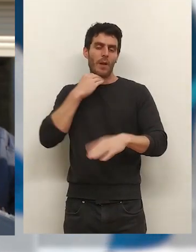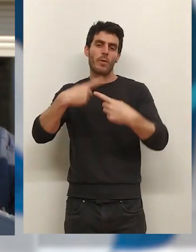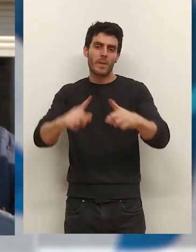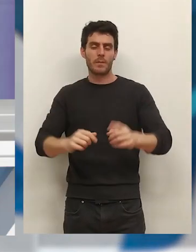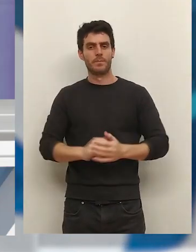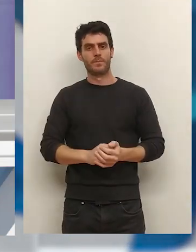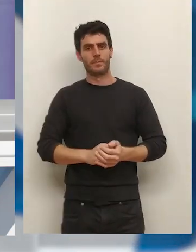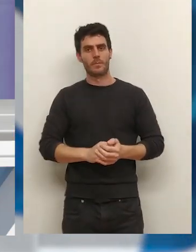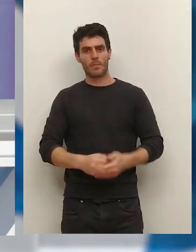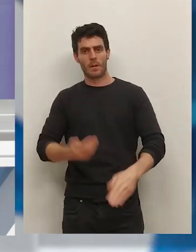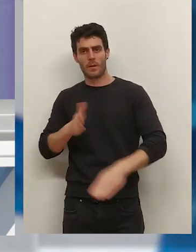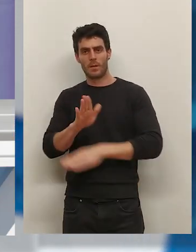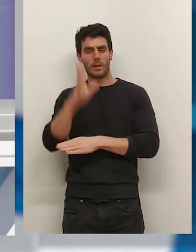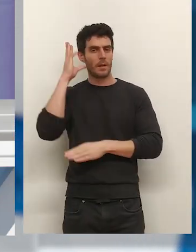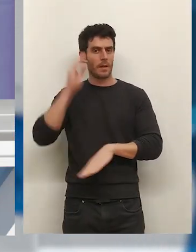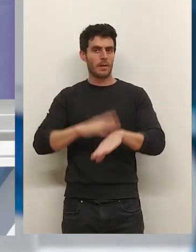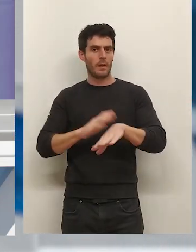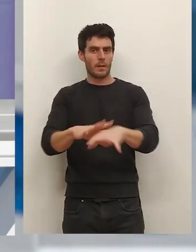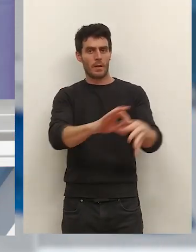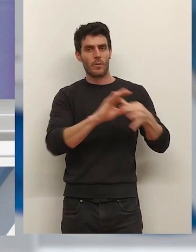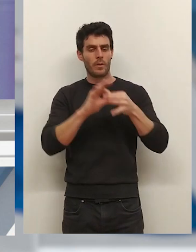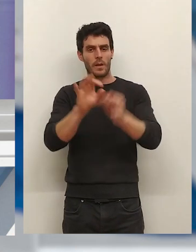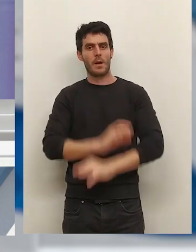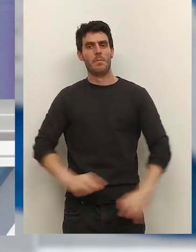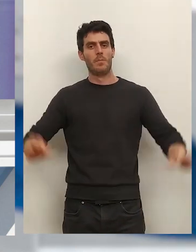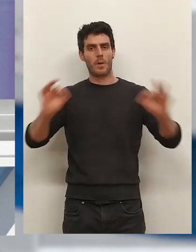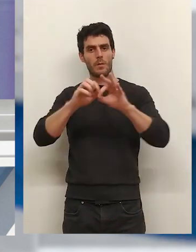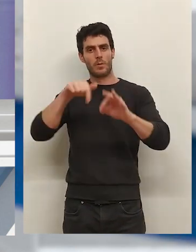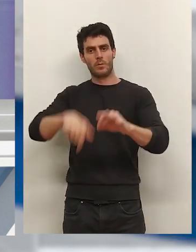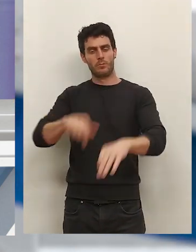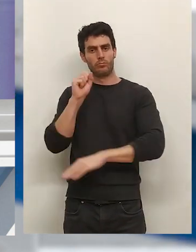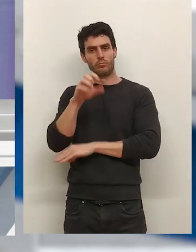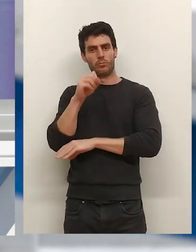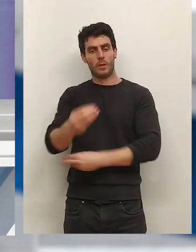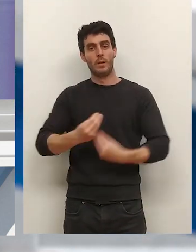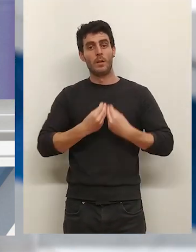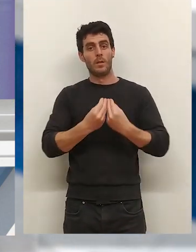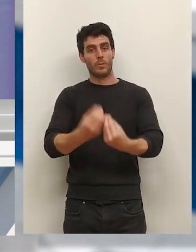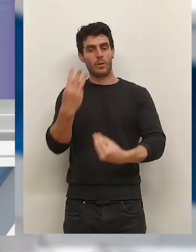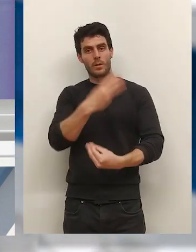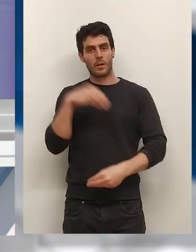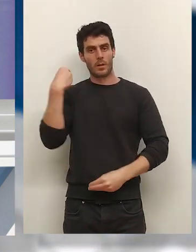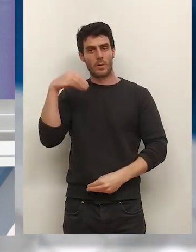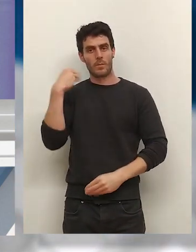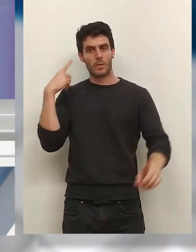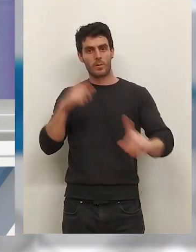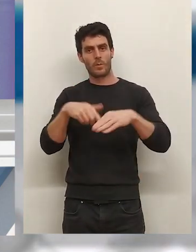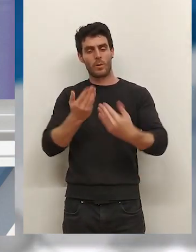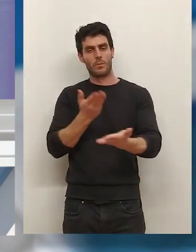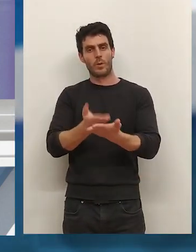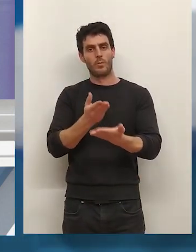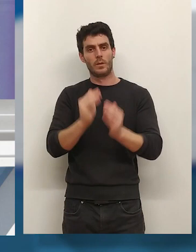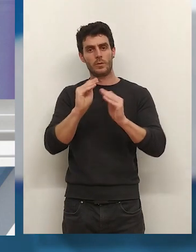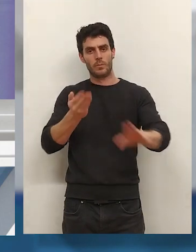referencia. Y la candidata de Izquierda Unida Podemos, Enar Moreno, ha comparecido hoy acompañada de tres jóvenes para presentar